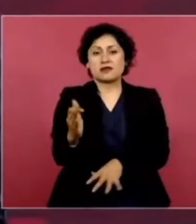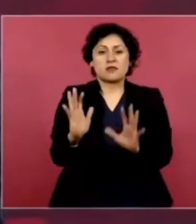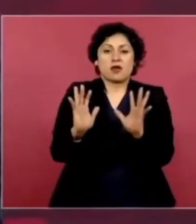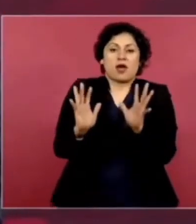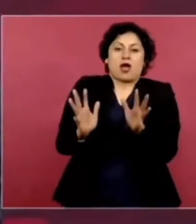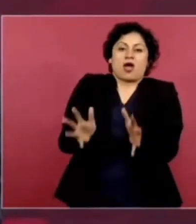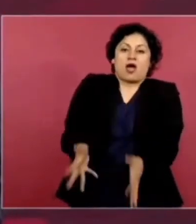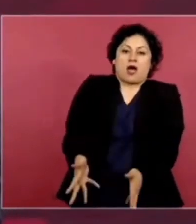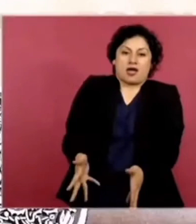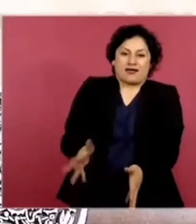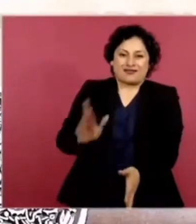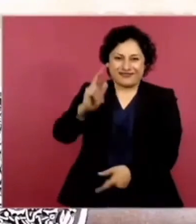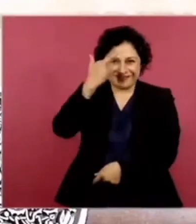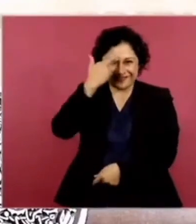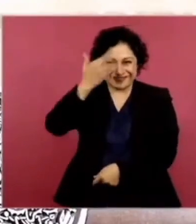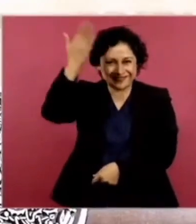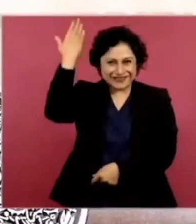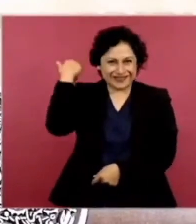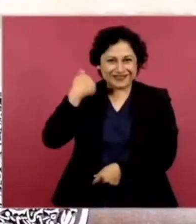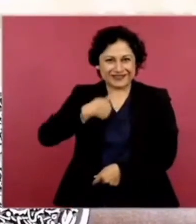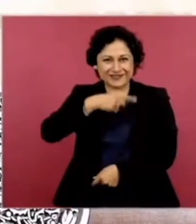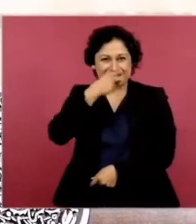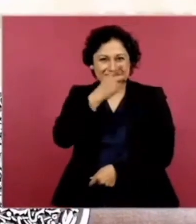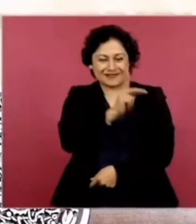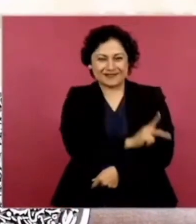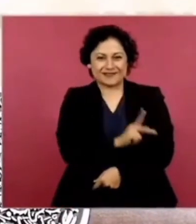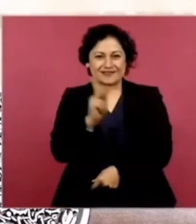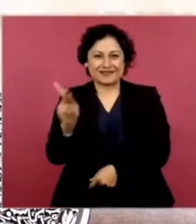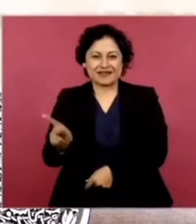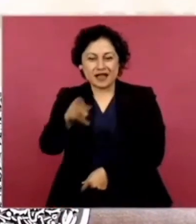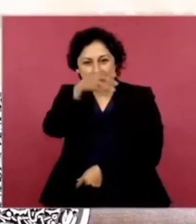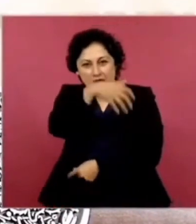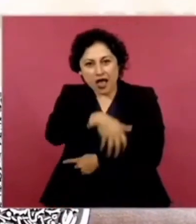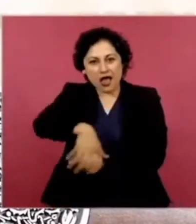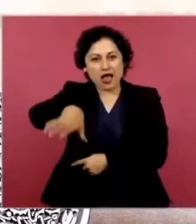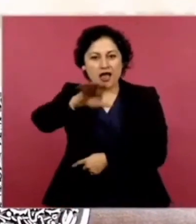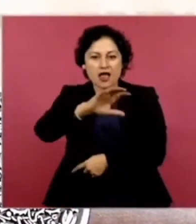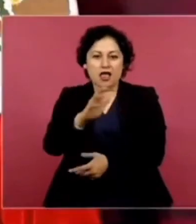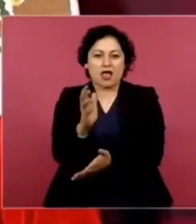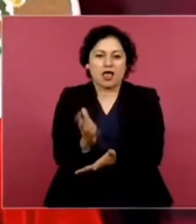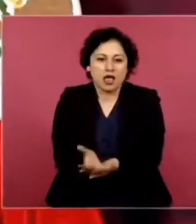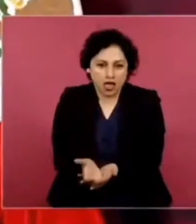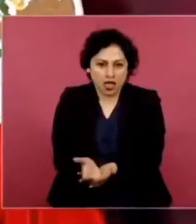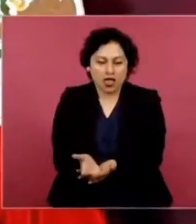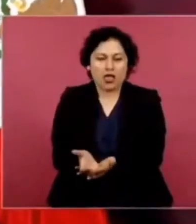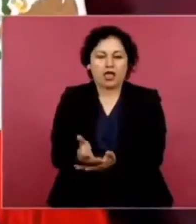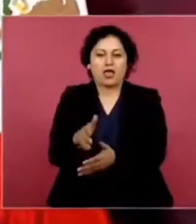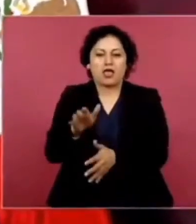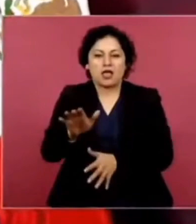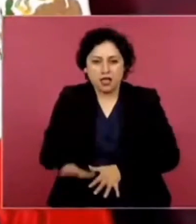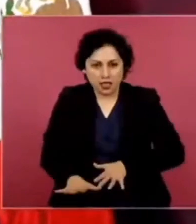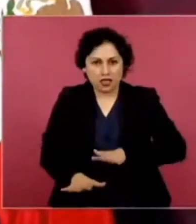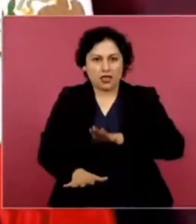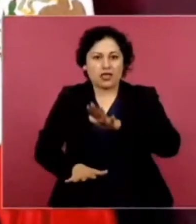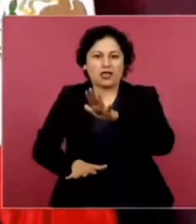reumático, echado, mañoso, que era el gobierno. y que había que